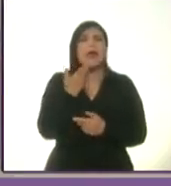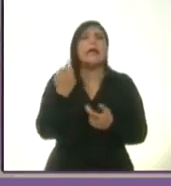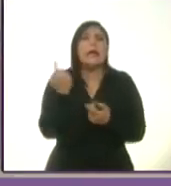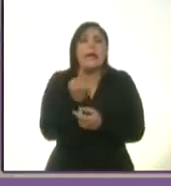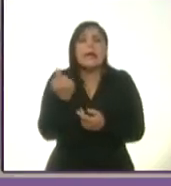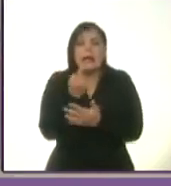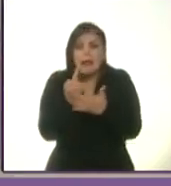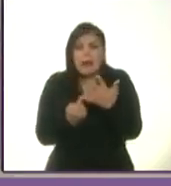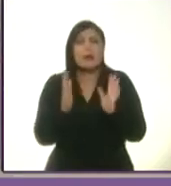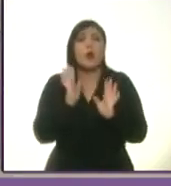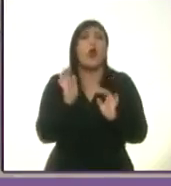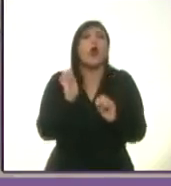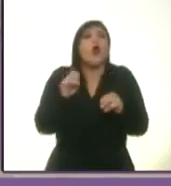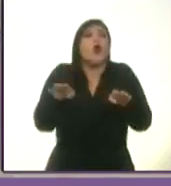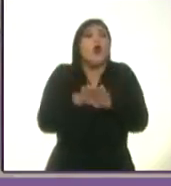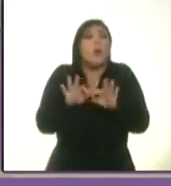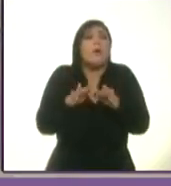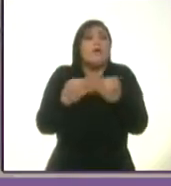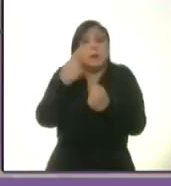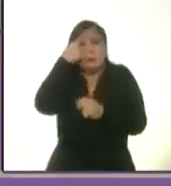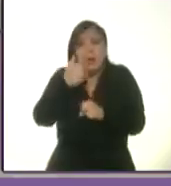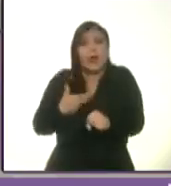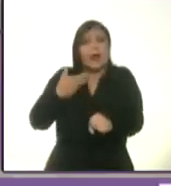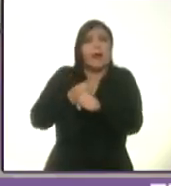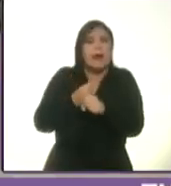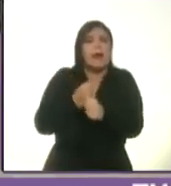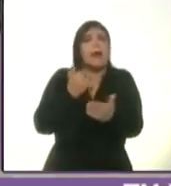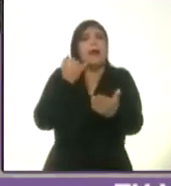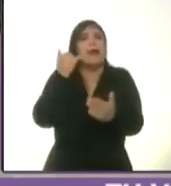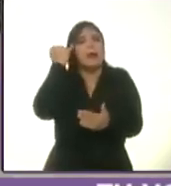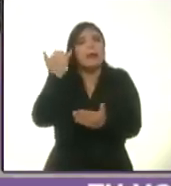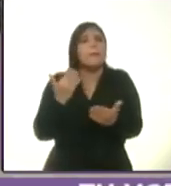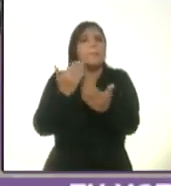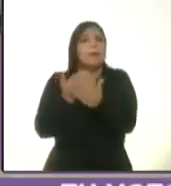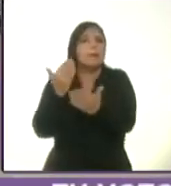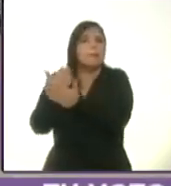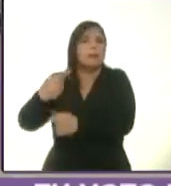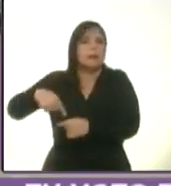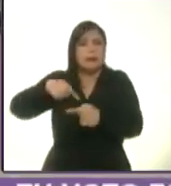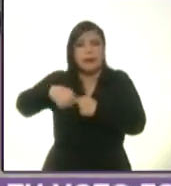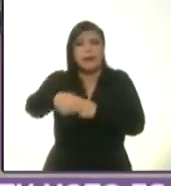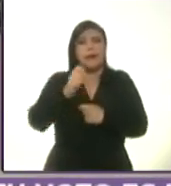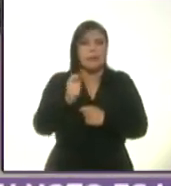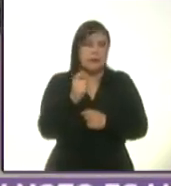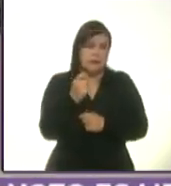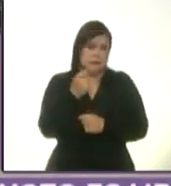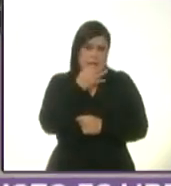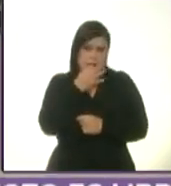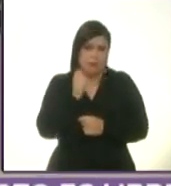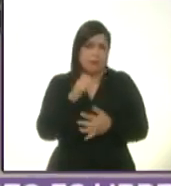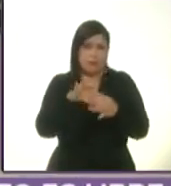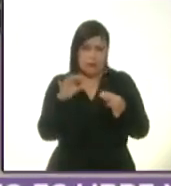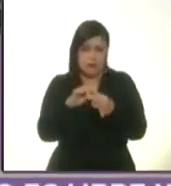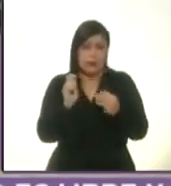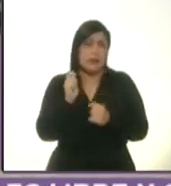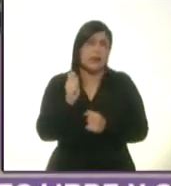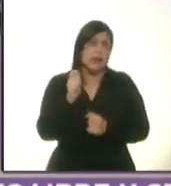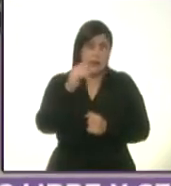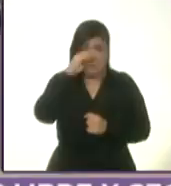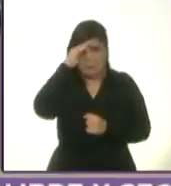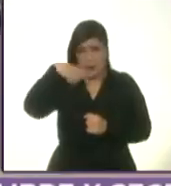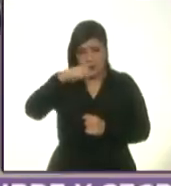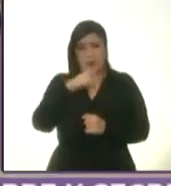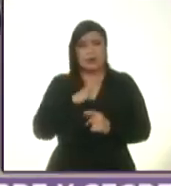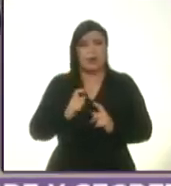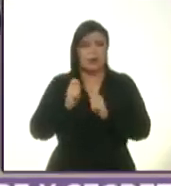van a realizar cada una de las propuestas que se van a poner sobre la mesa a lo largo de los siguientes minutos con eso en mente le doy el